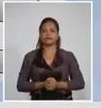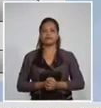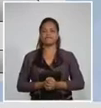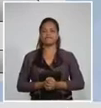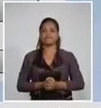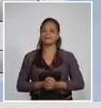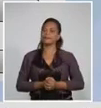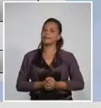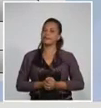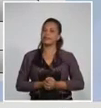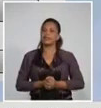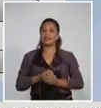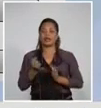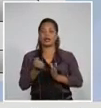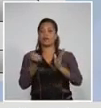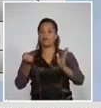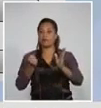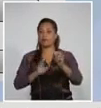de confirmados,